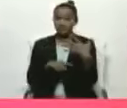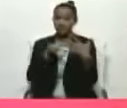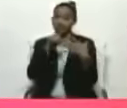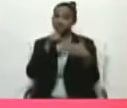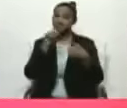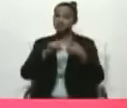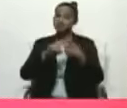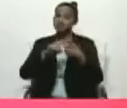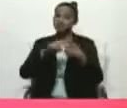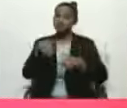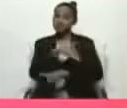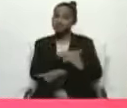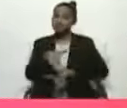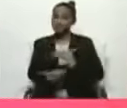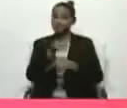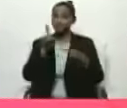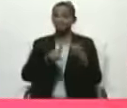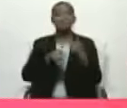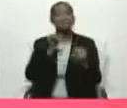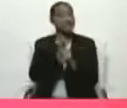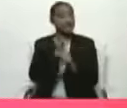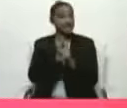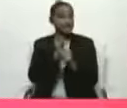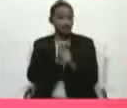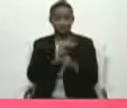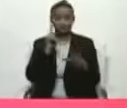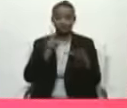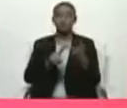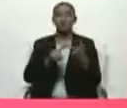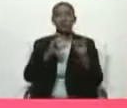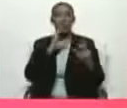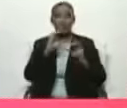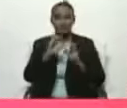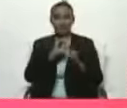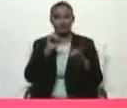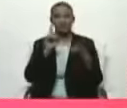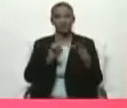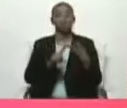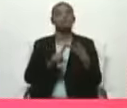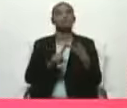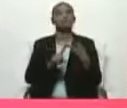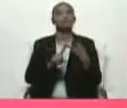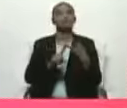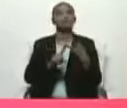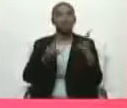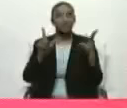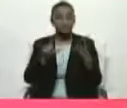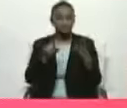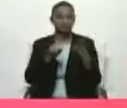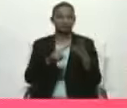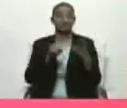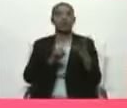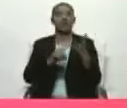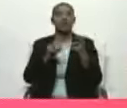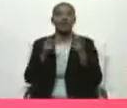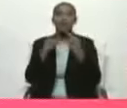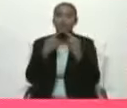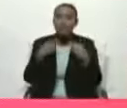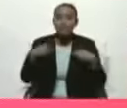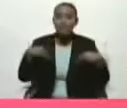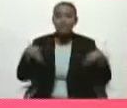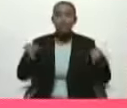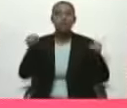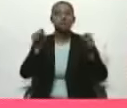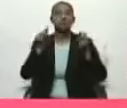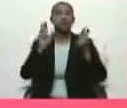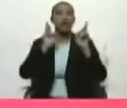calles, redes, medio, paredes y Radio Bemba. Dice que las dos están,